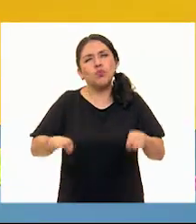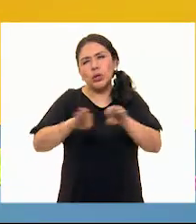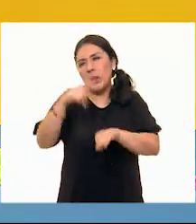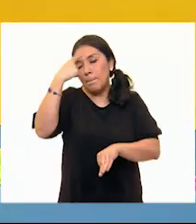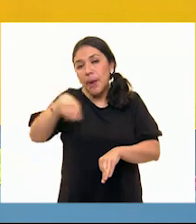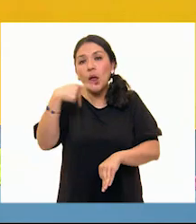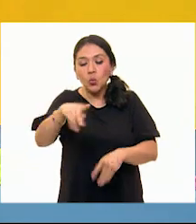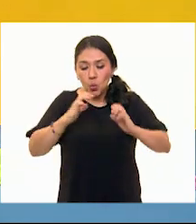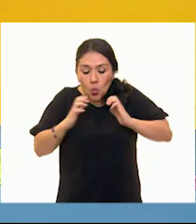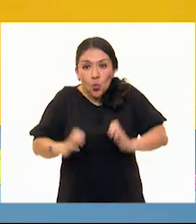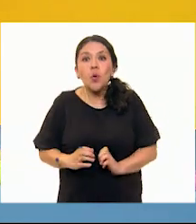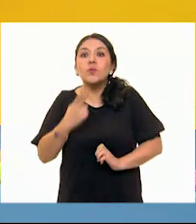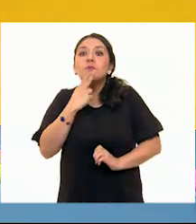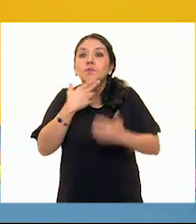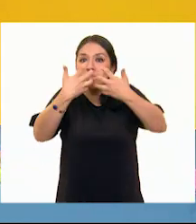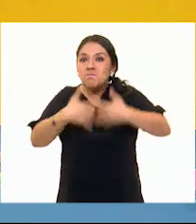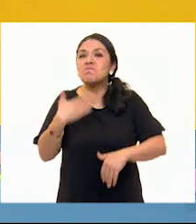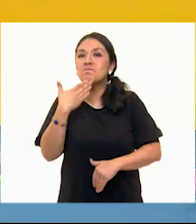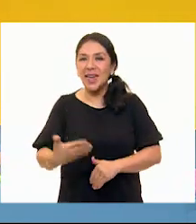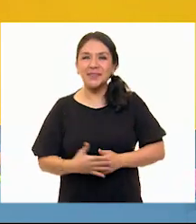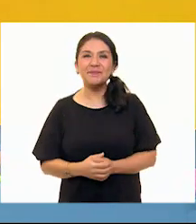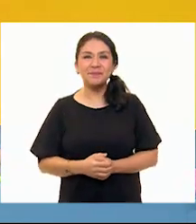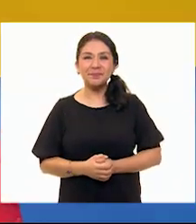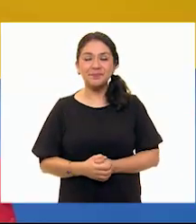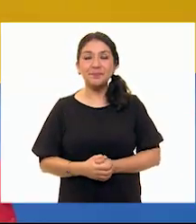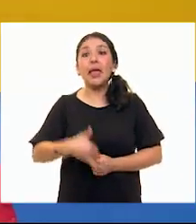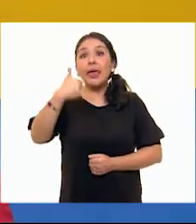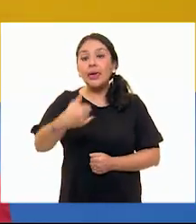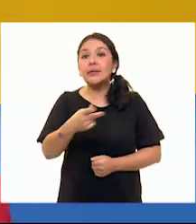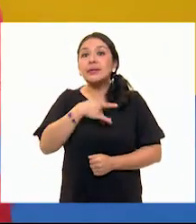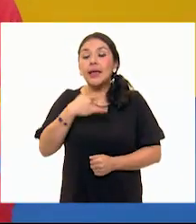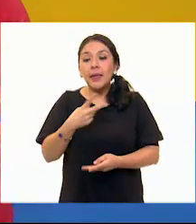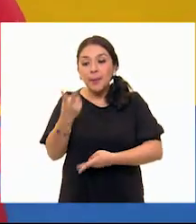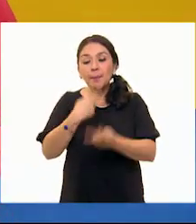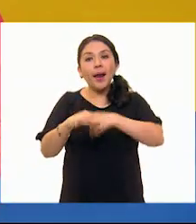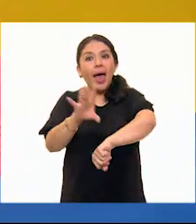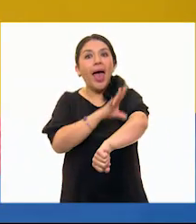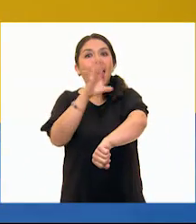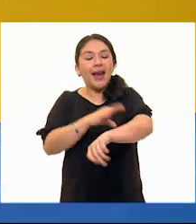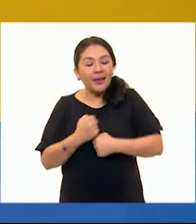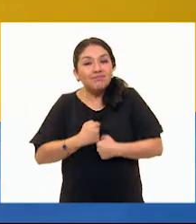vitales de nuestro cuerpo. Sí, además nos recupera la energía y nos quita la sed.